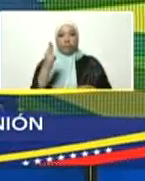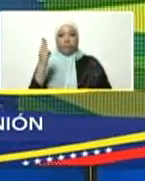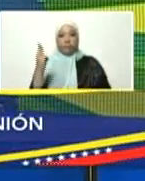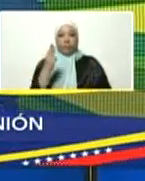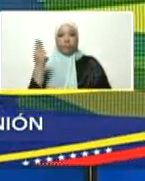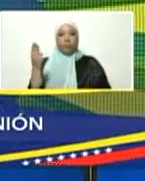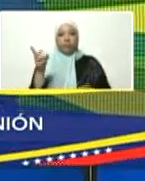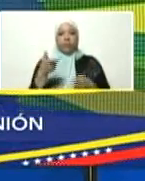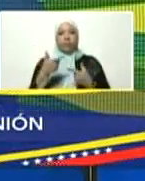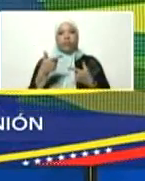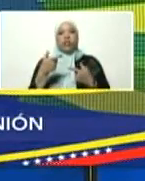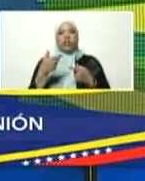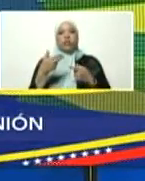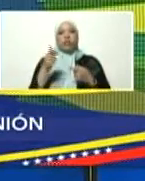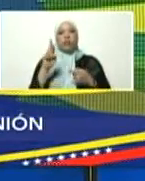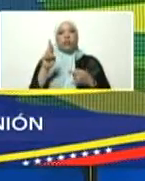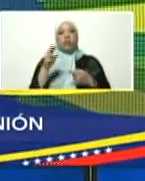¿Yuanes?